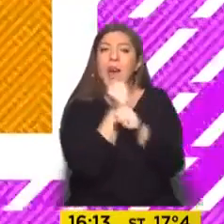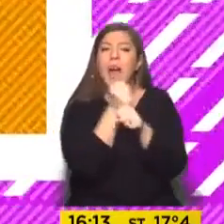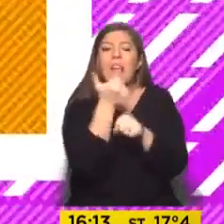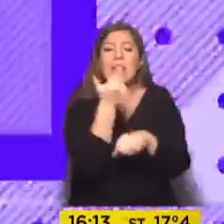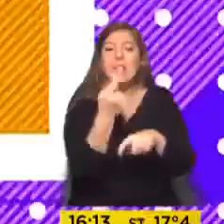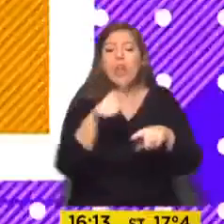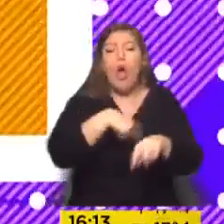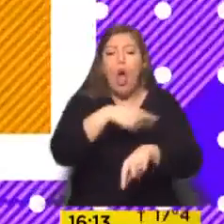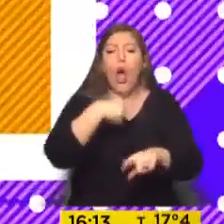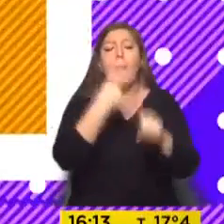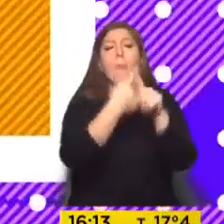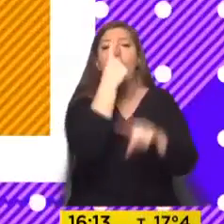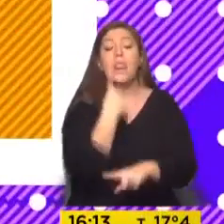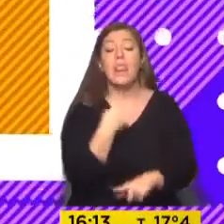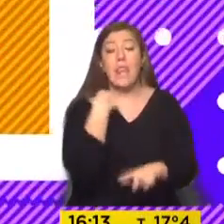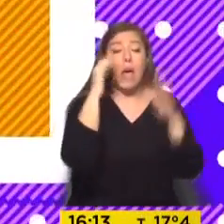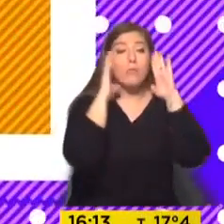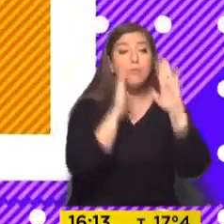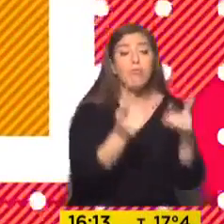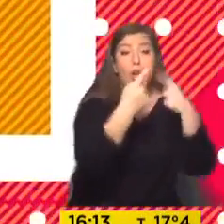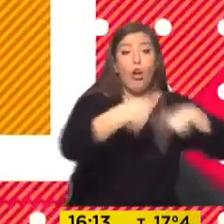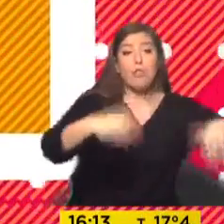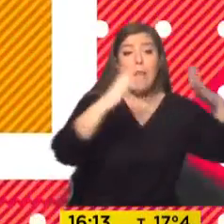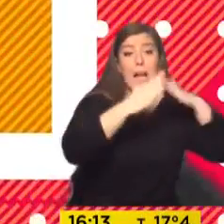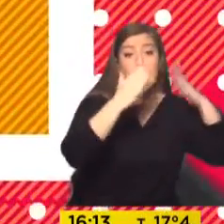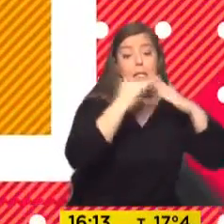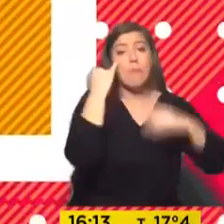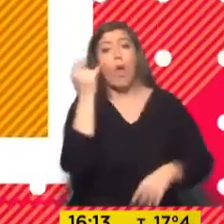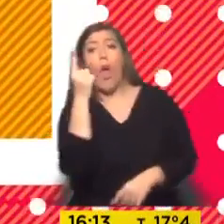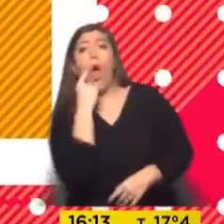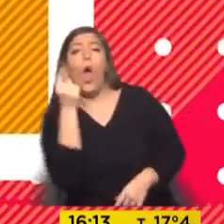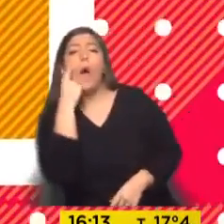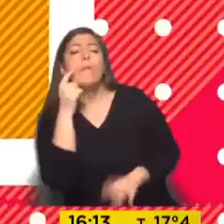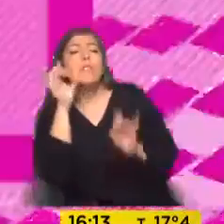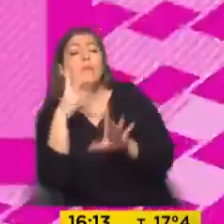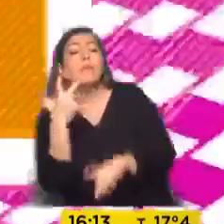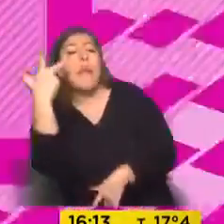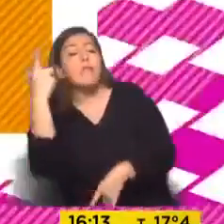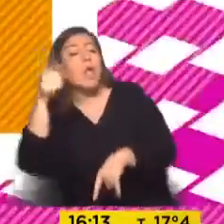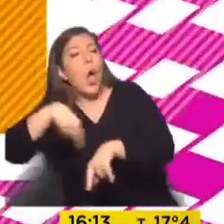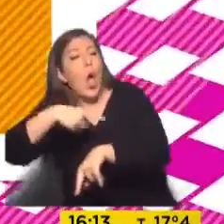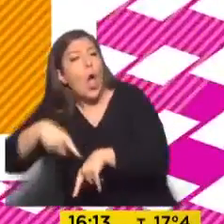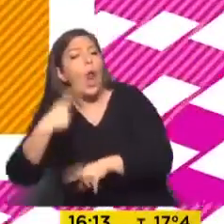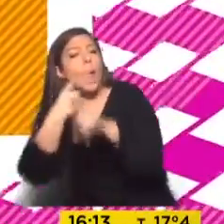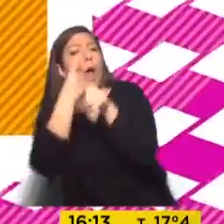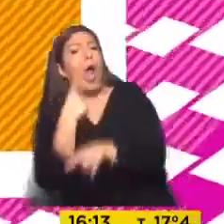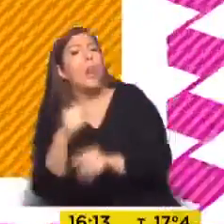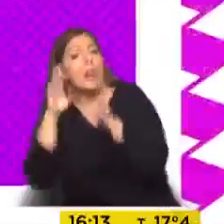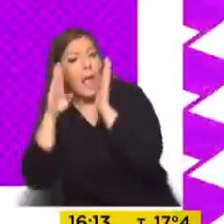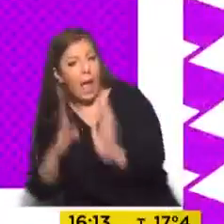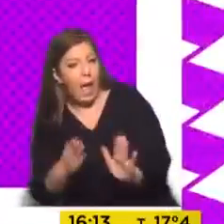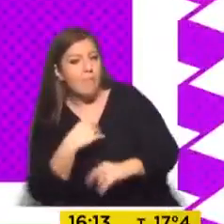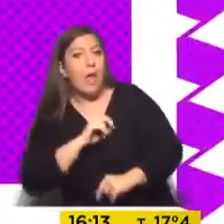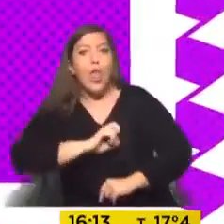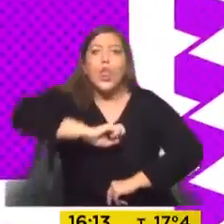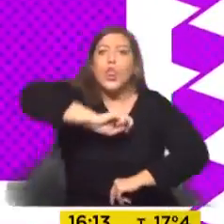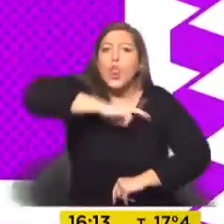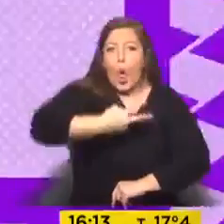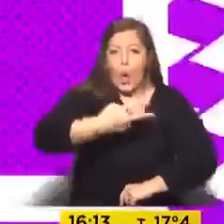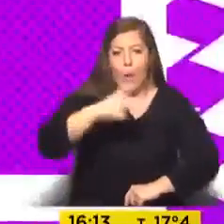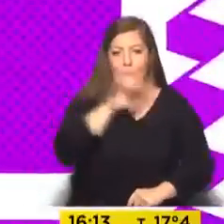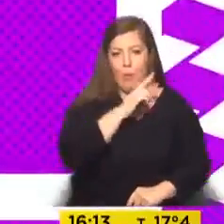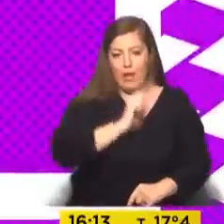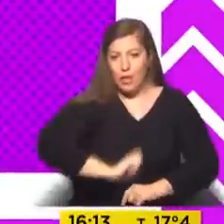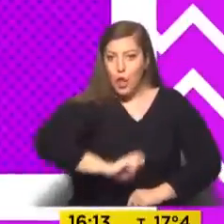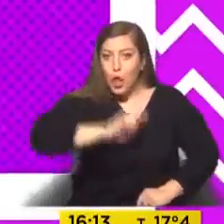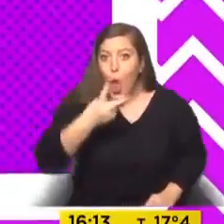domésticas, mientras que los varones dedican apenas 3 horas diarias. ¡Hacemos el doble! Incluso las mujeres que tienen